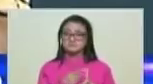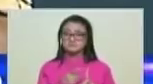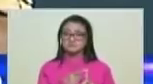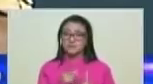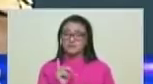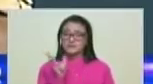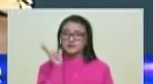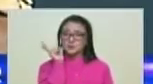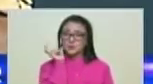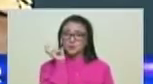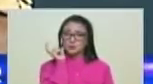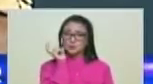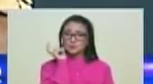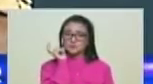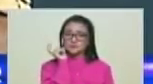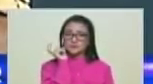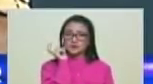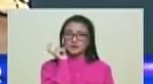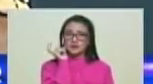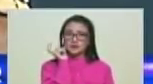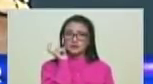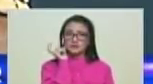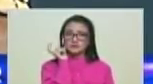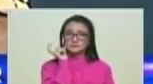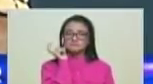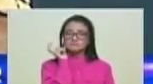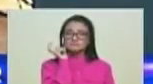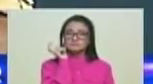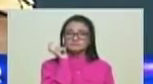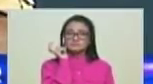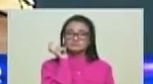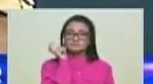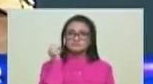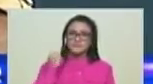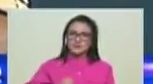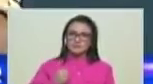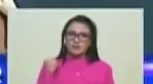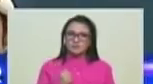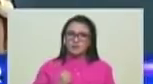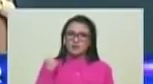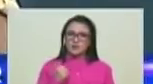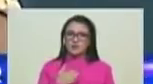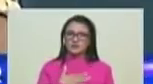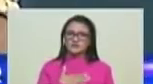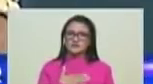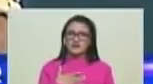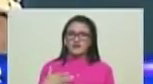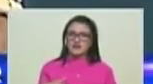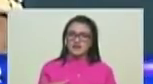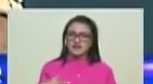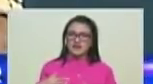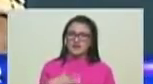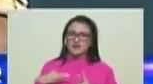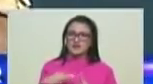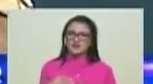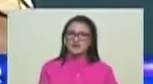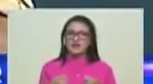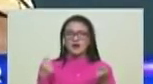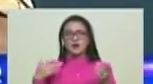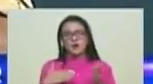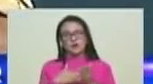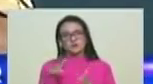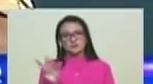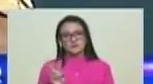ser escuchado por aquellos que persisten en su intención agresiva contra